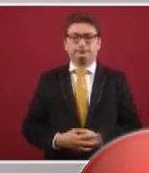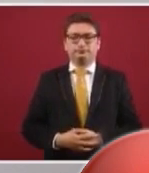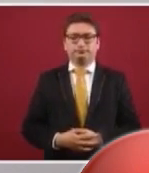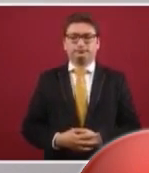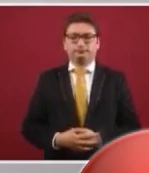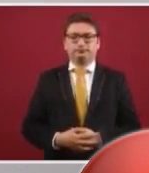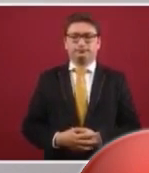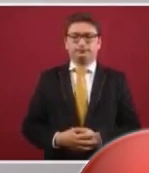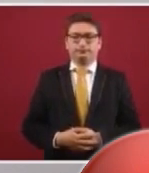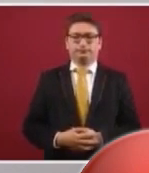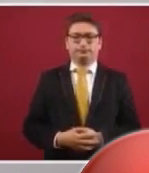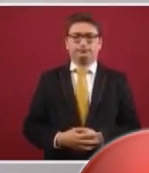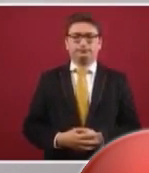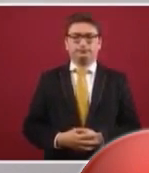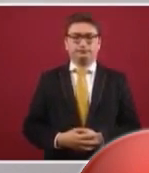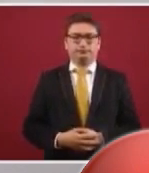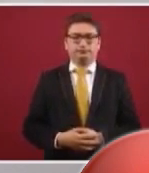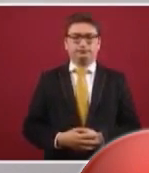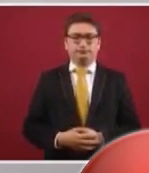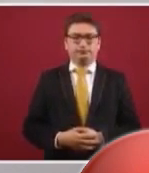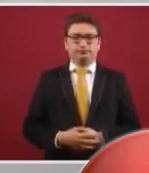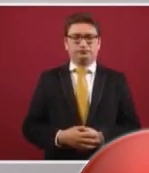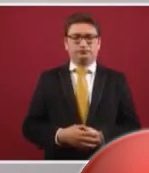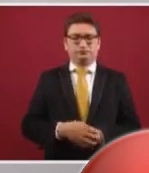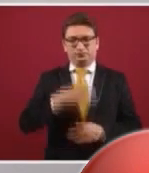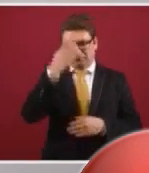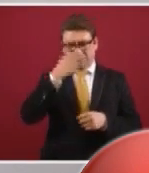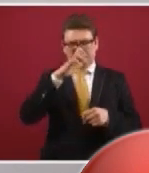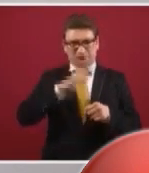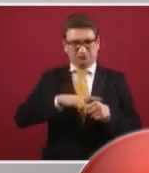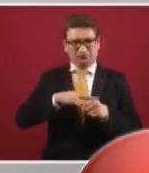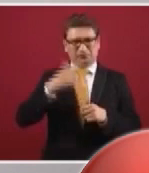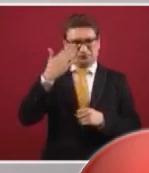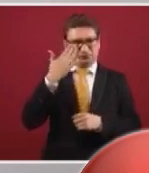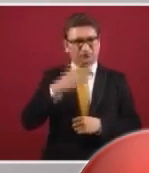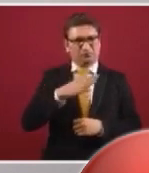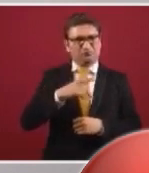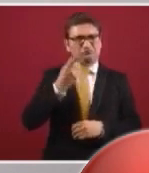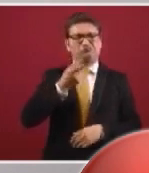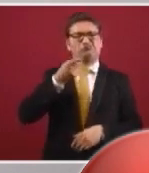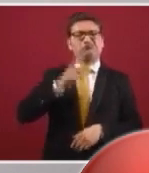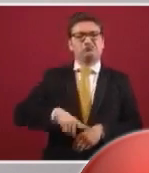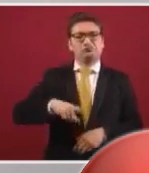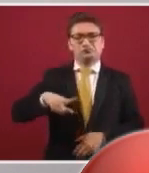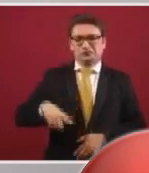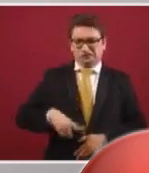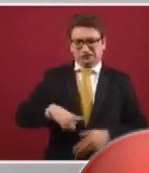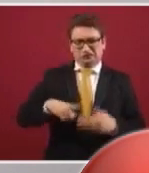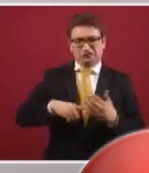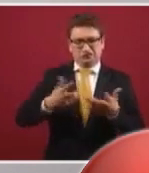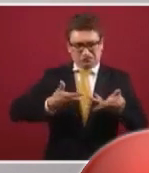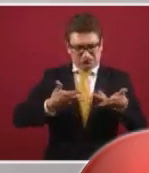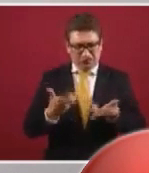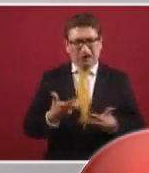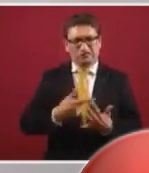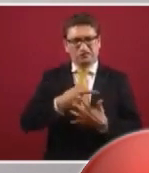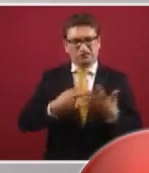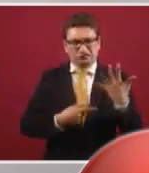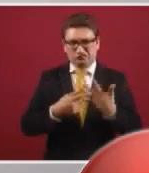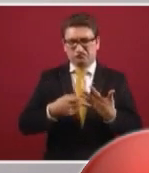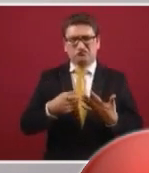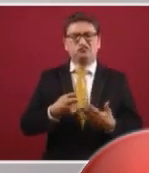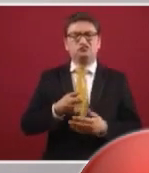que imponían la agenda desde el extranjero. ¿De dónde